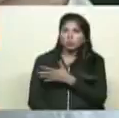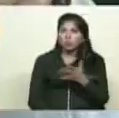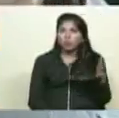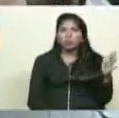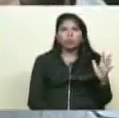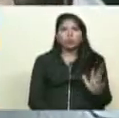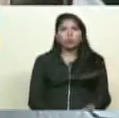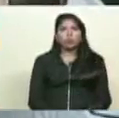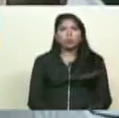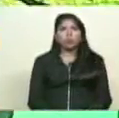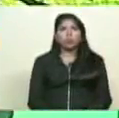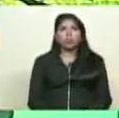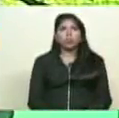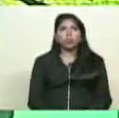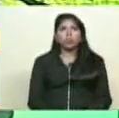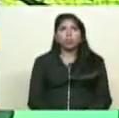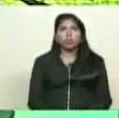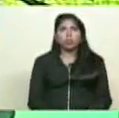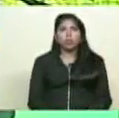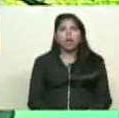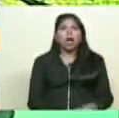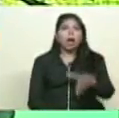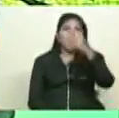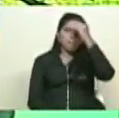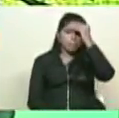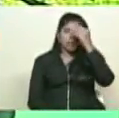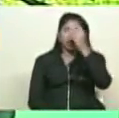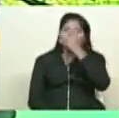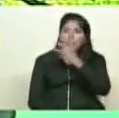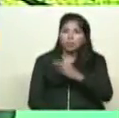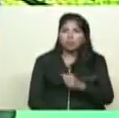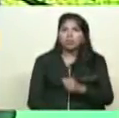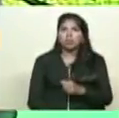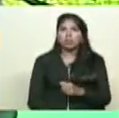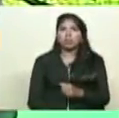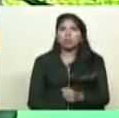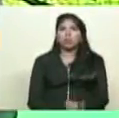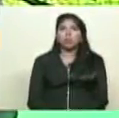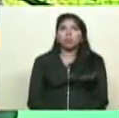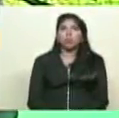para aprender los principios administrativos y contables